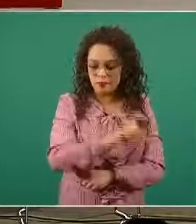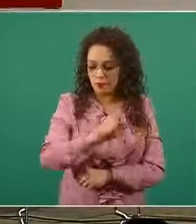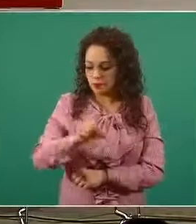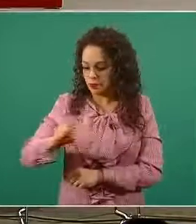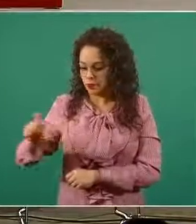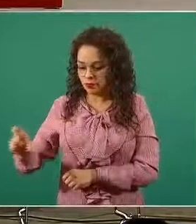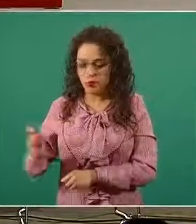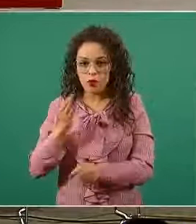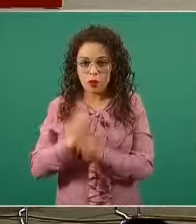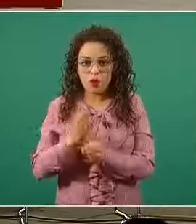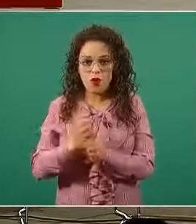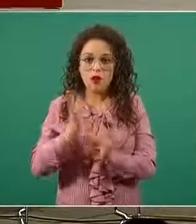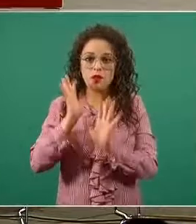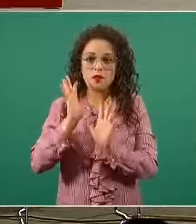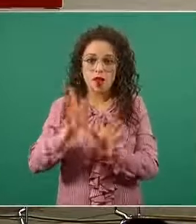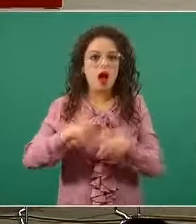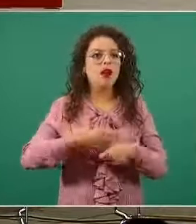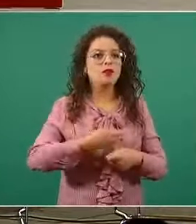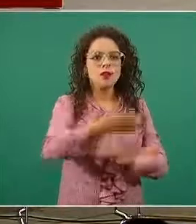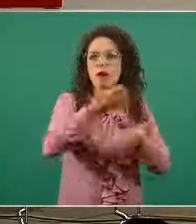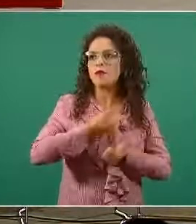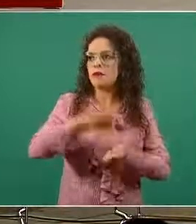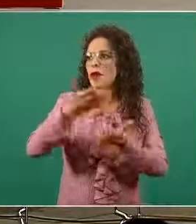les han enviado.